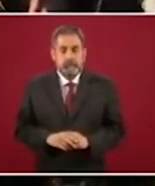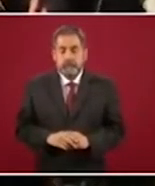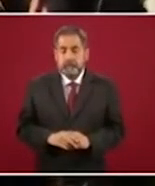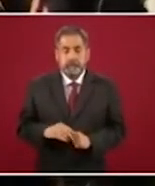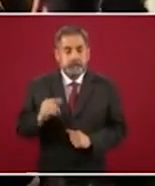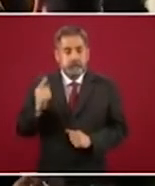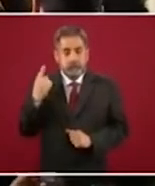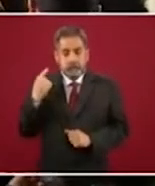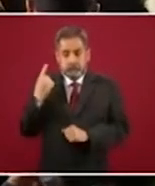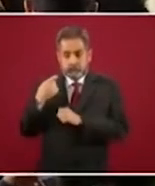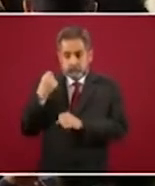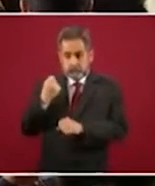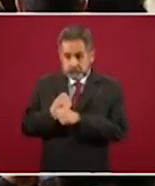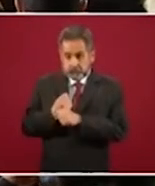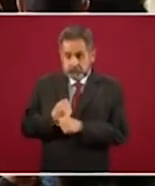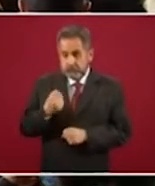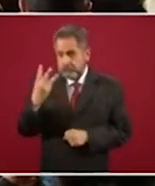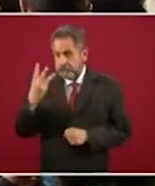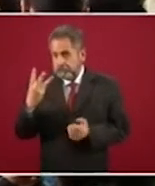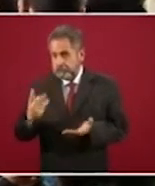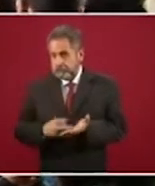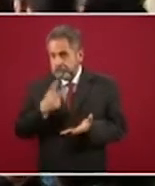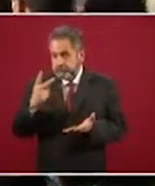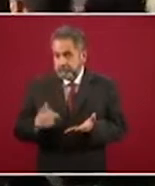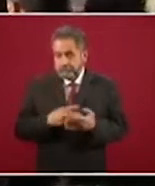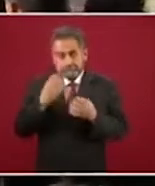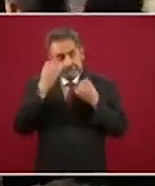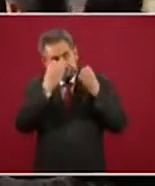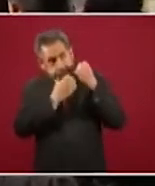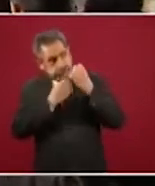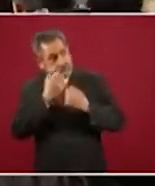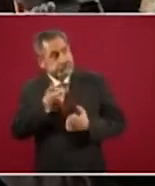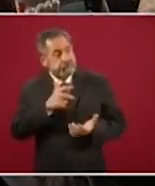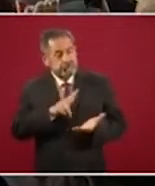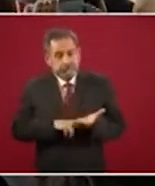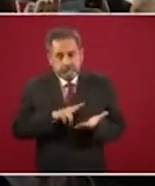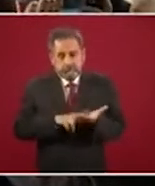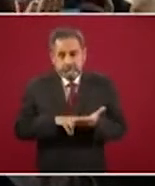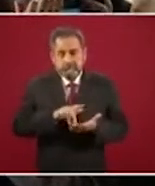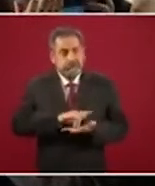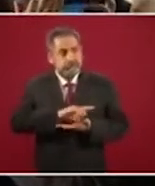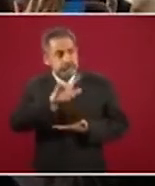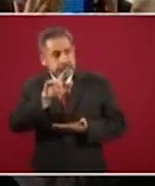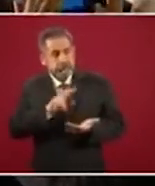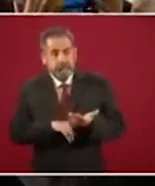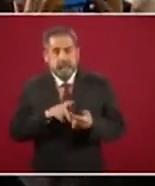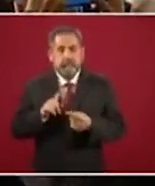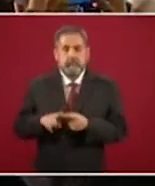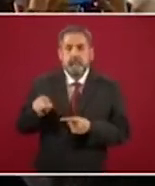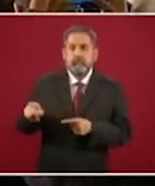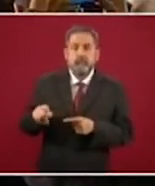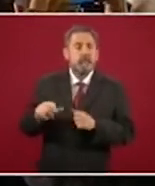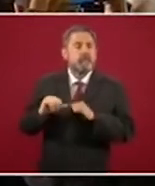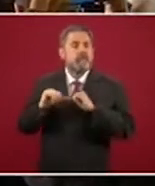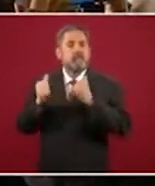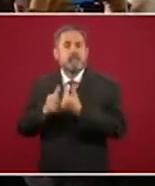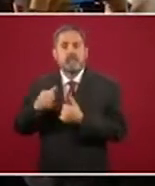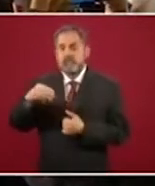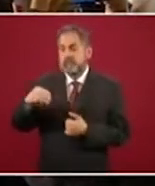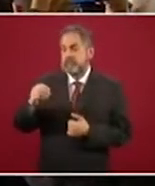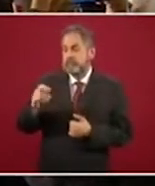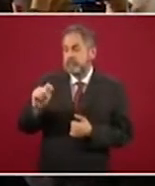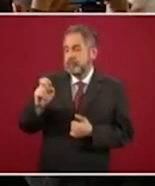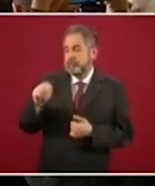año realizamos tres avalúos del avión presidencial. El primero por parte de Morten Bayer, que es un avaluador en